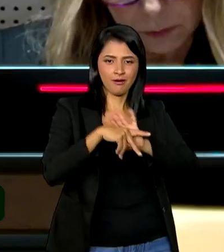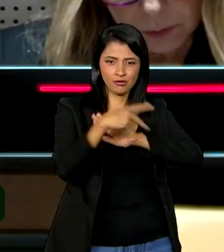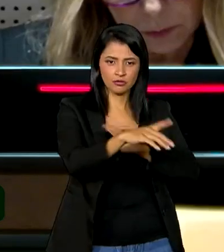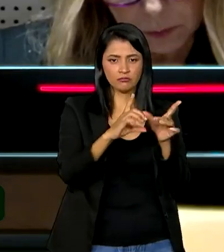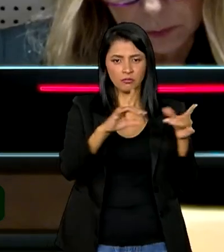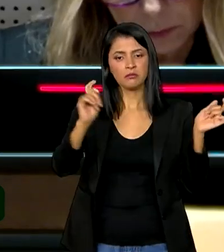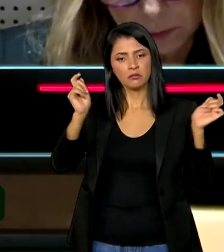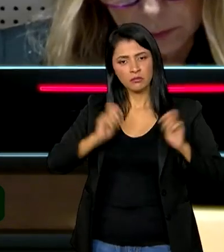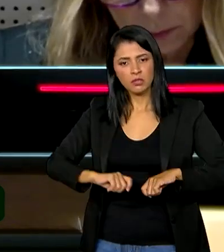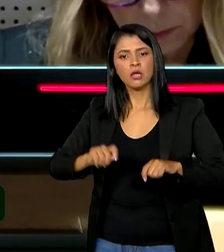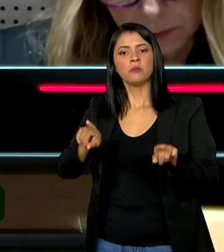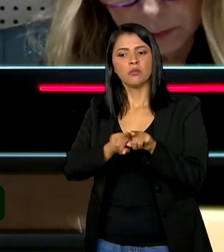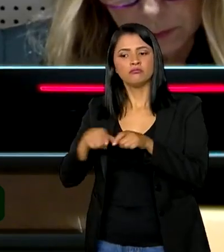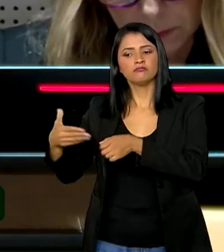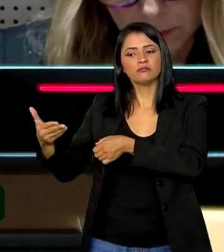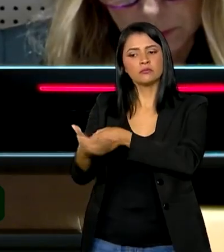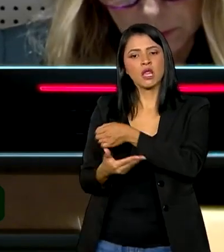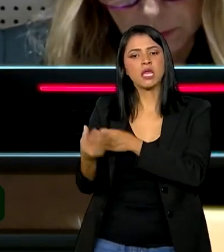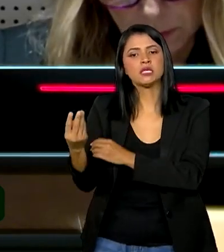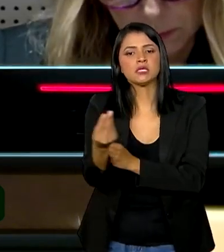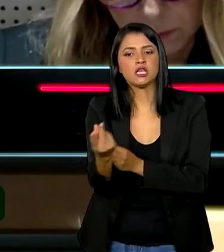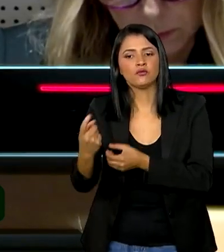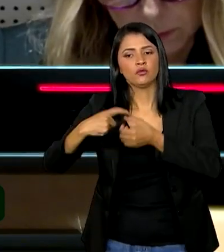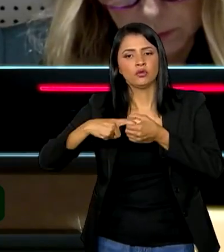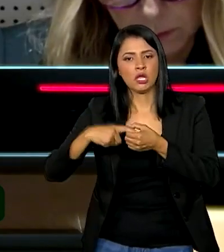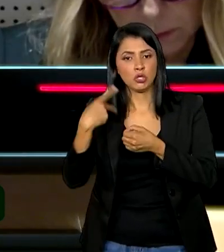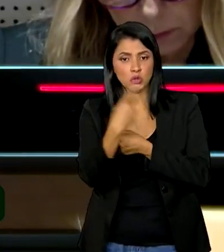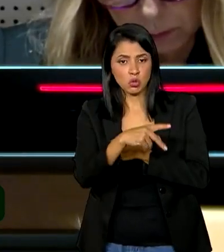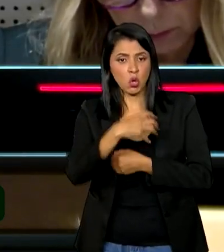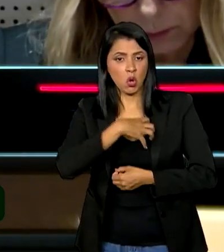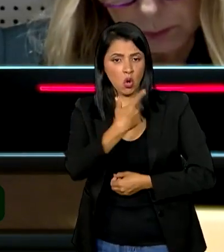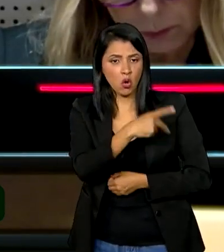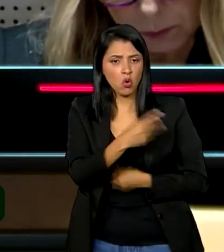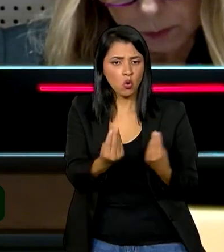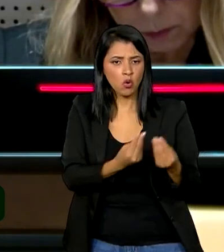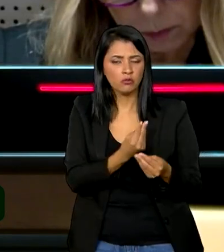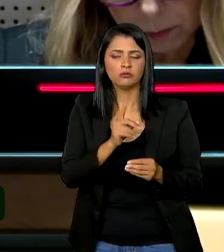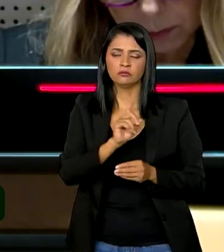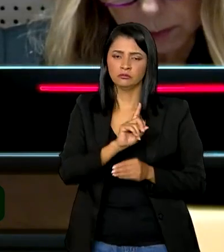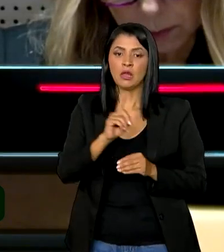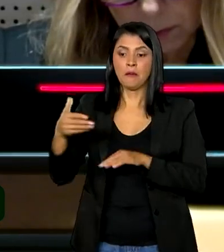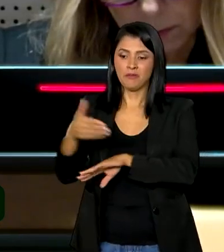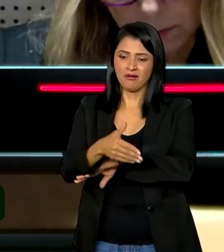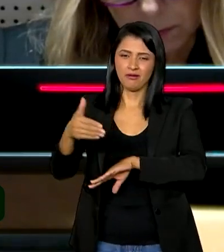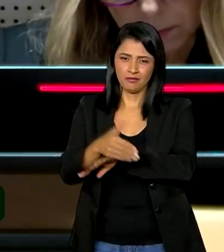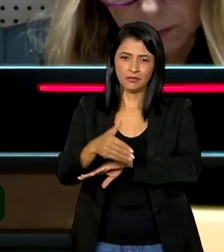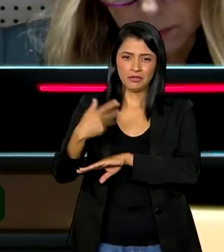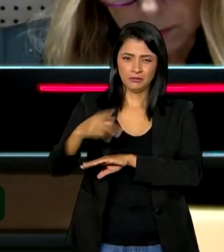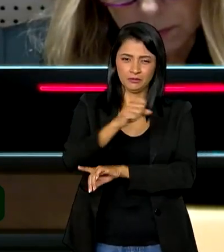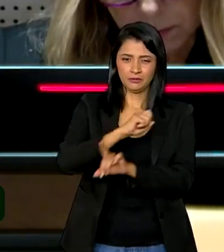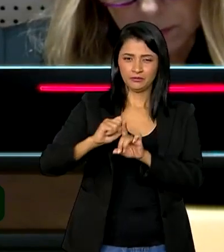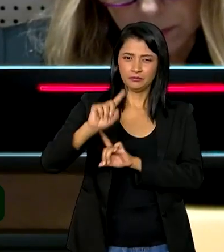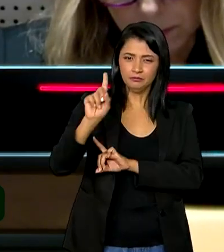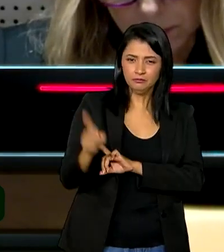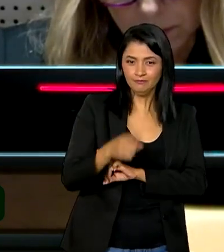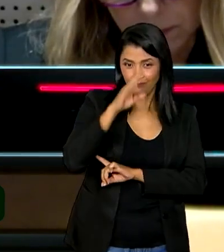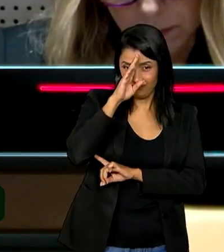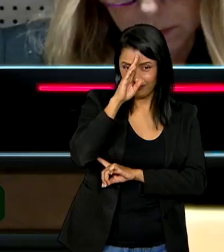Esta es la gran paradoja que vivimos y, por ello, debemos garantizar la libertad de prensa, el derecho a la información